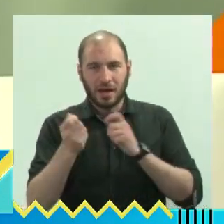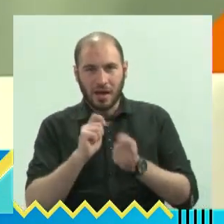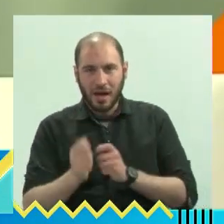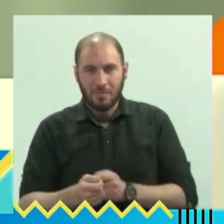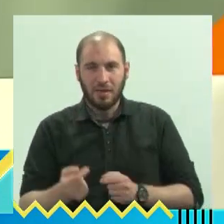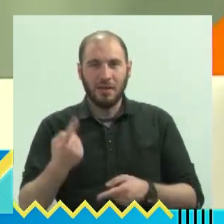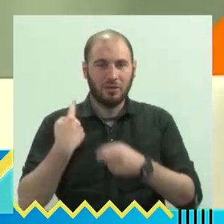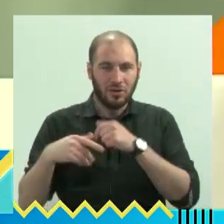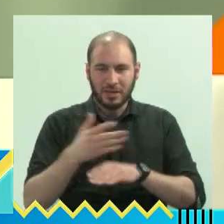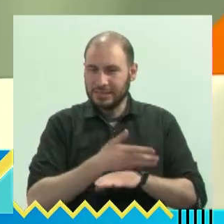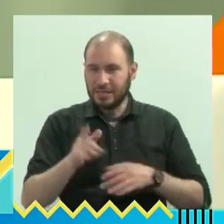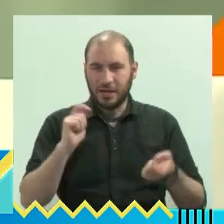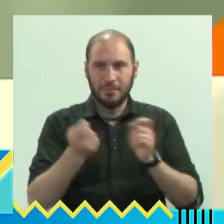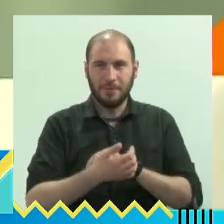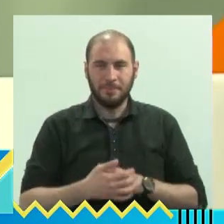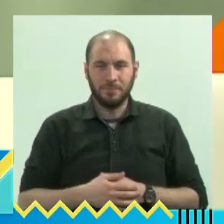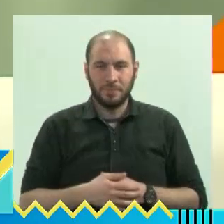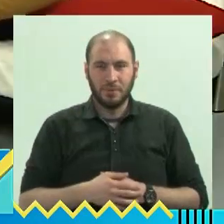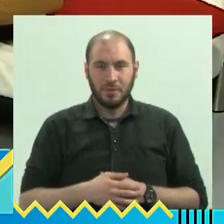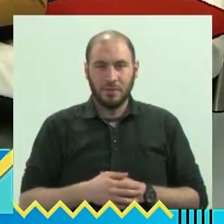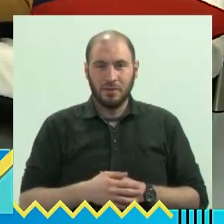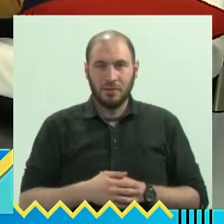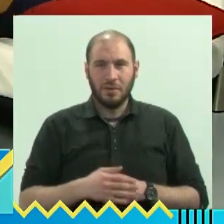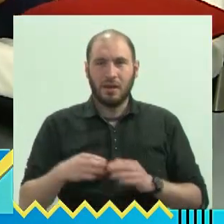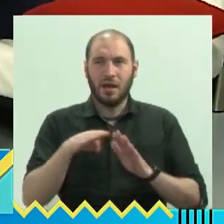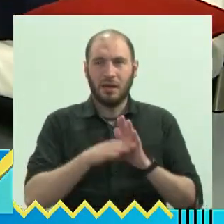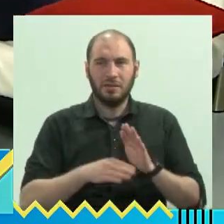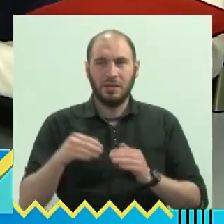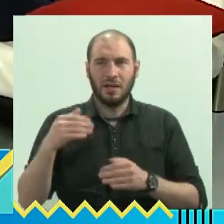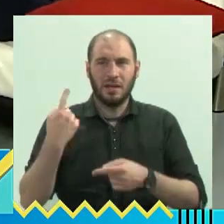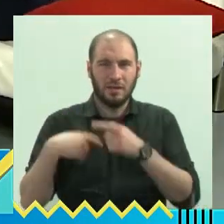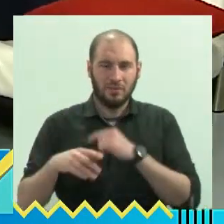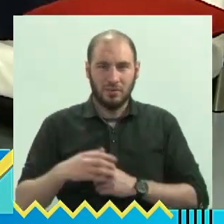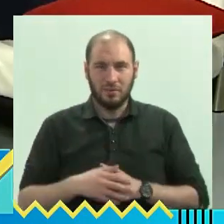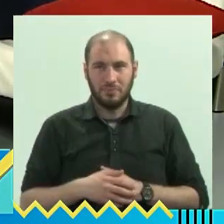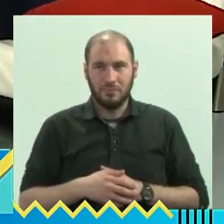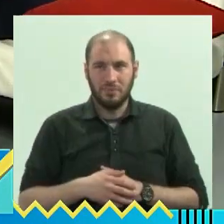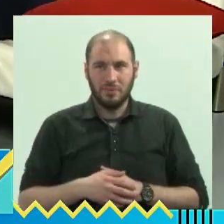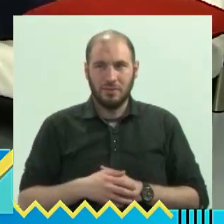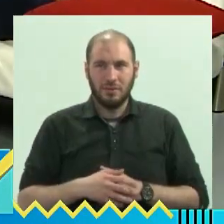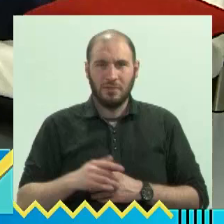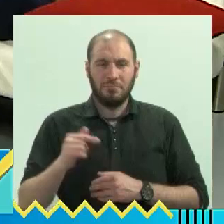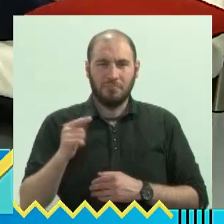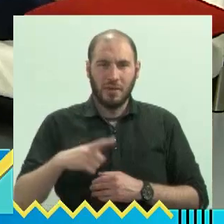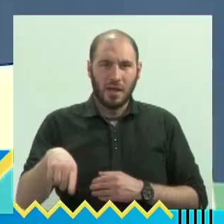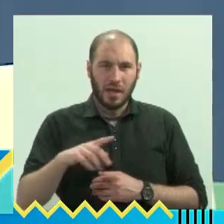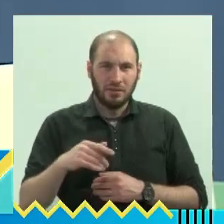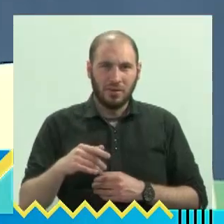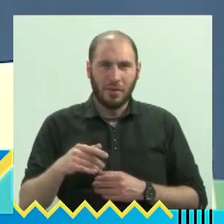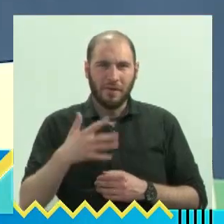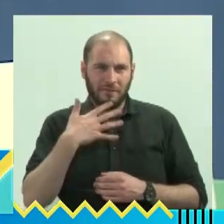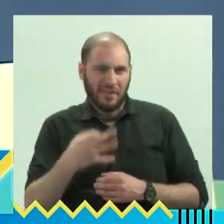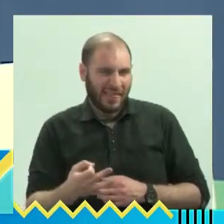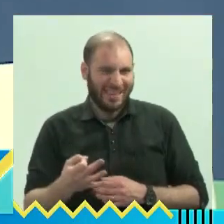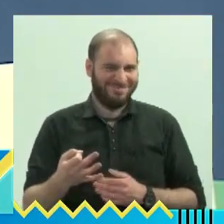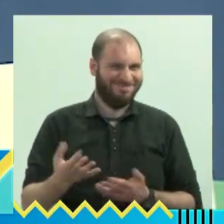un mito a lo largo del tiempo. Hay una de las características que tienen los mitos es que justamente no necesitan ser tan veraces, digamos. O sea,